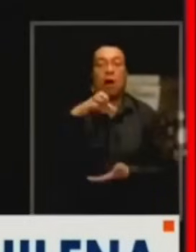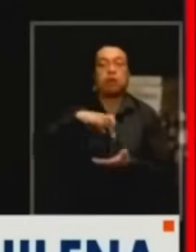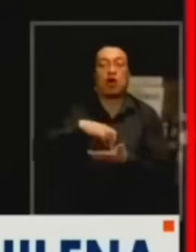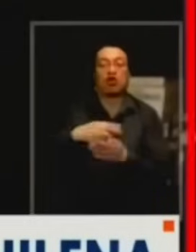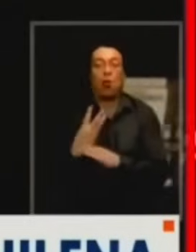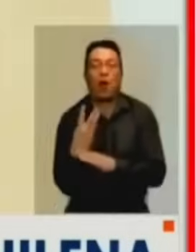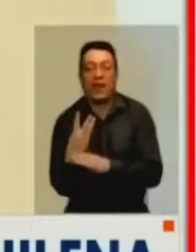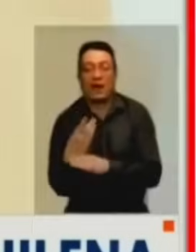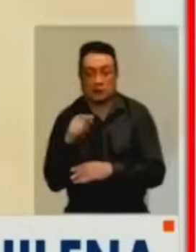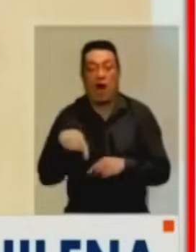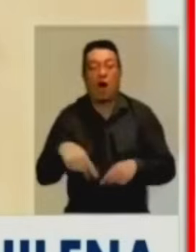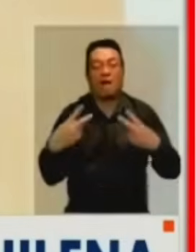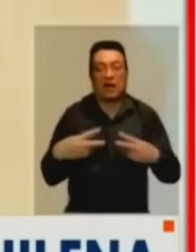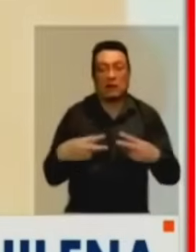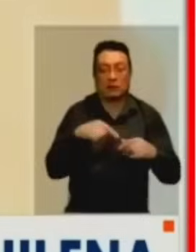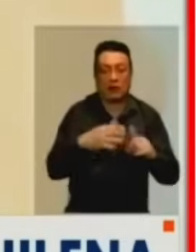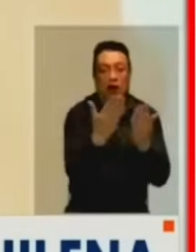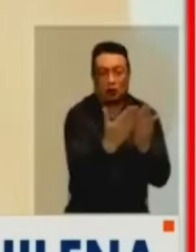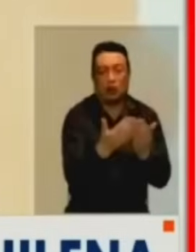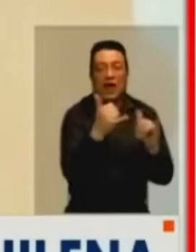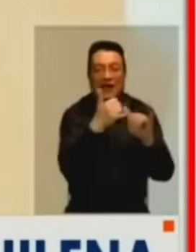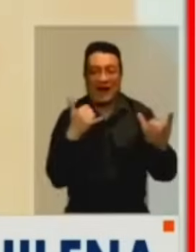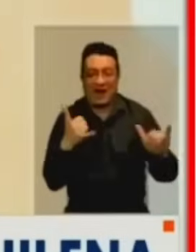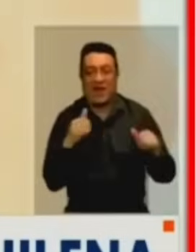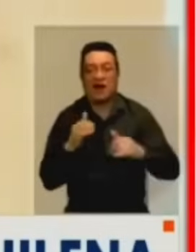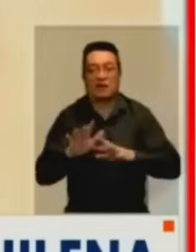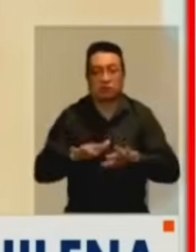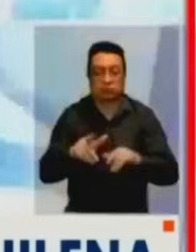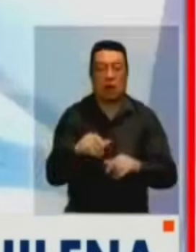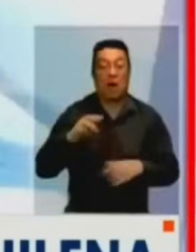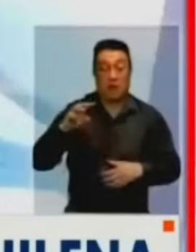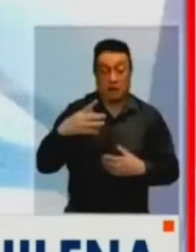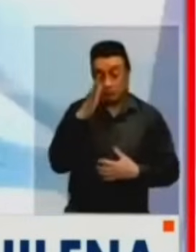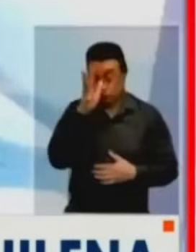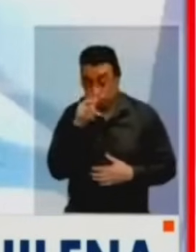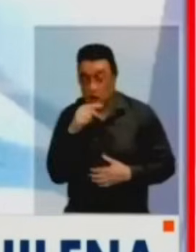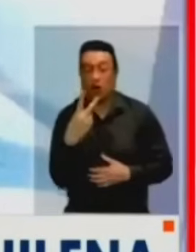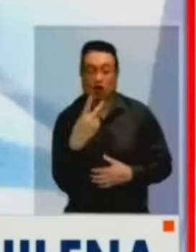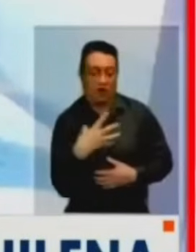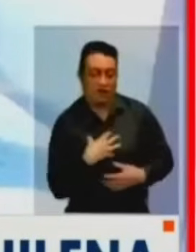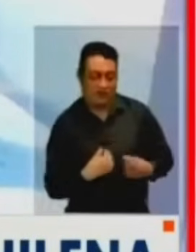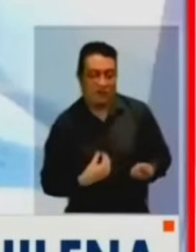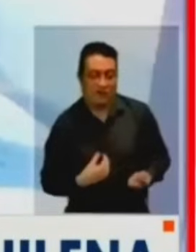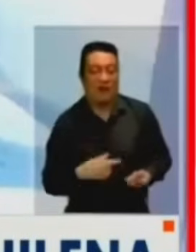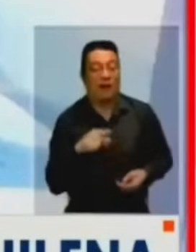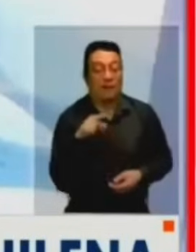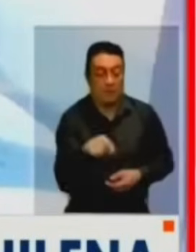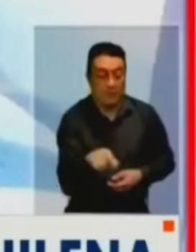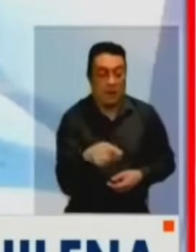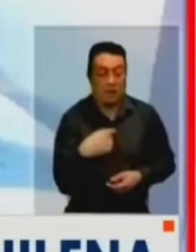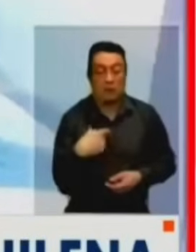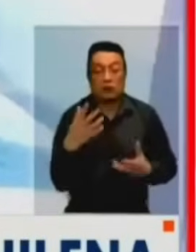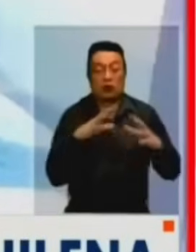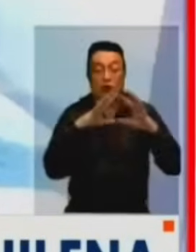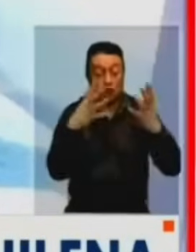Ahí estudió ingeniería en ejecución informática. Se enamoró y es mamá de dos niños. Mostrarle esto, o sea, hay un mundo paralelo, que es el